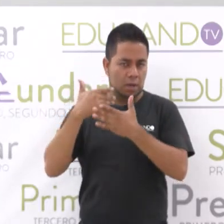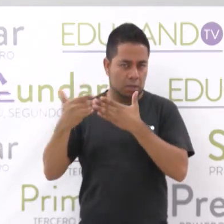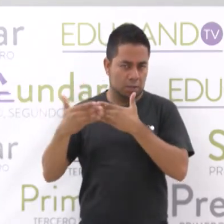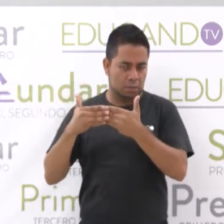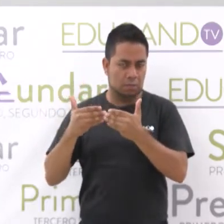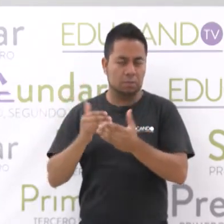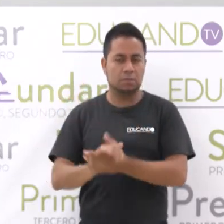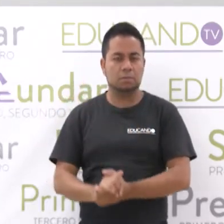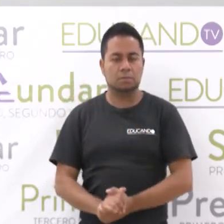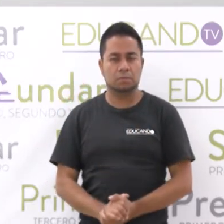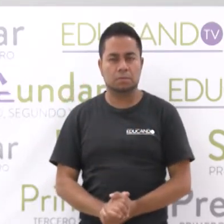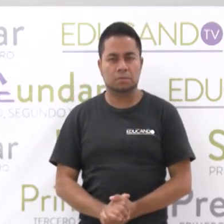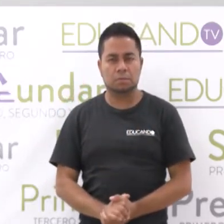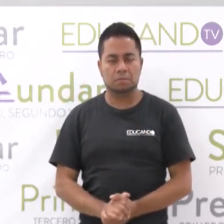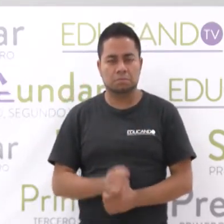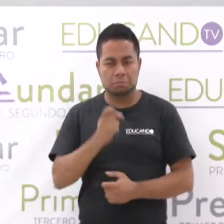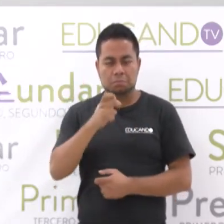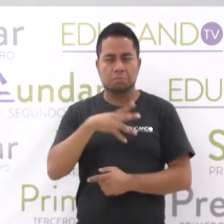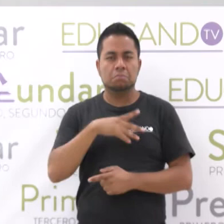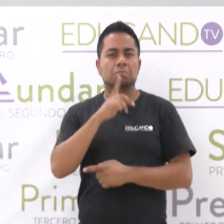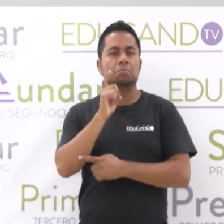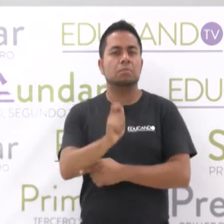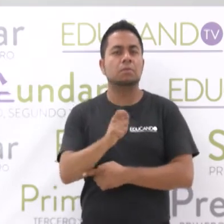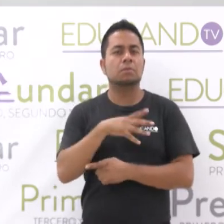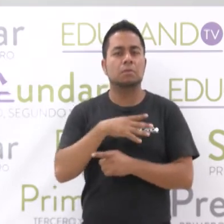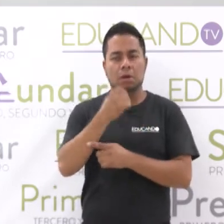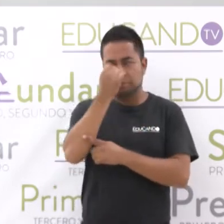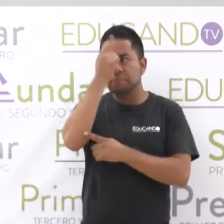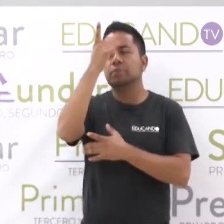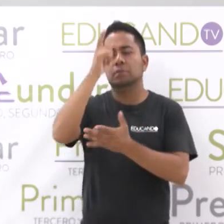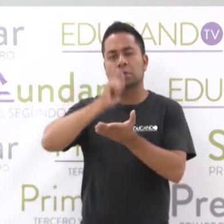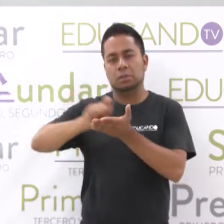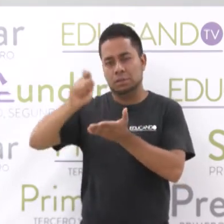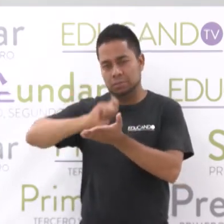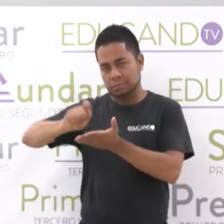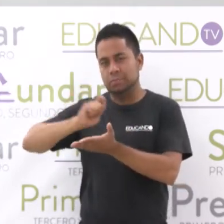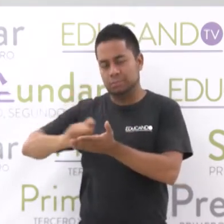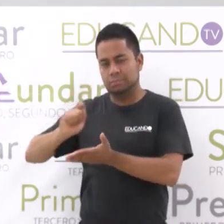Oaxaca, esos serían entonces los autores.